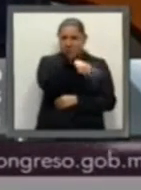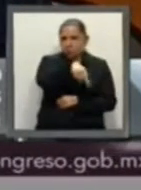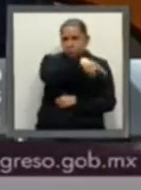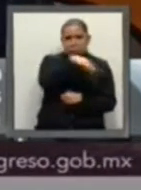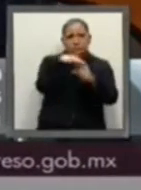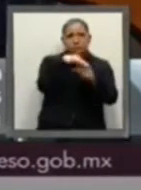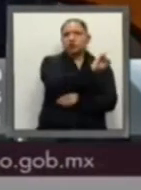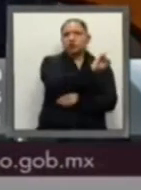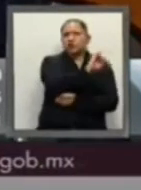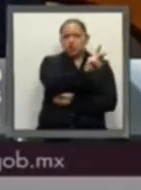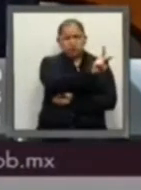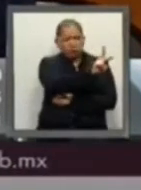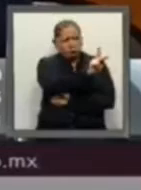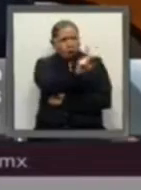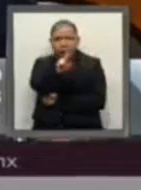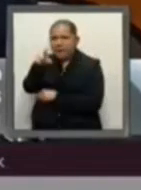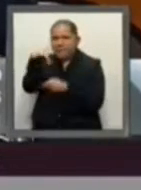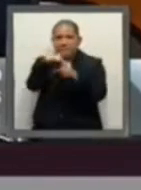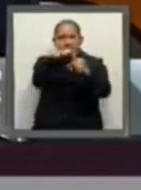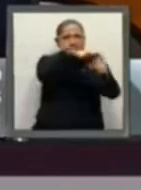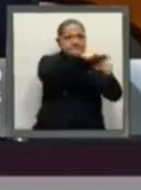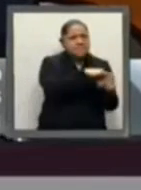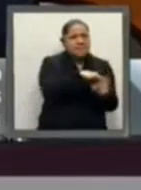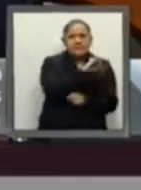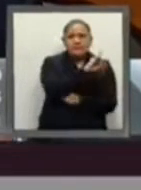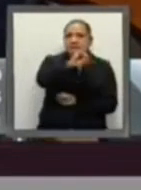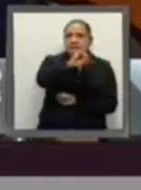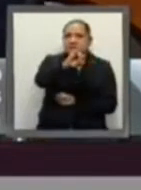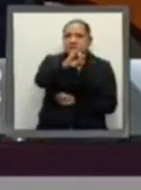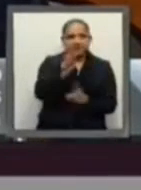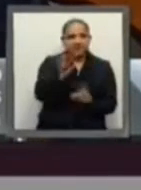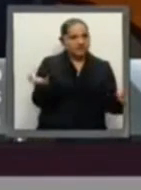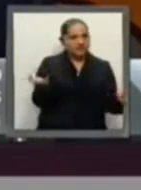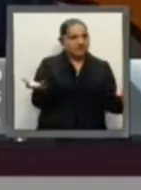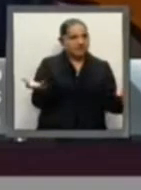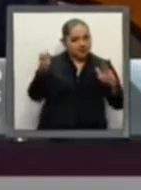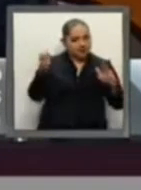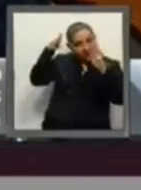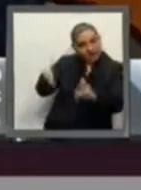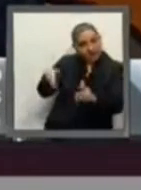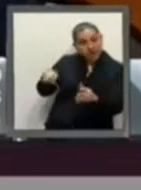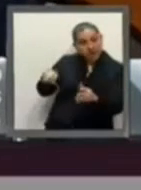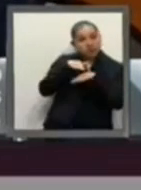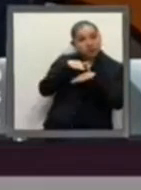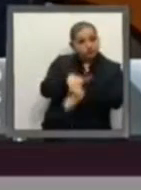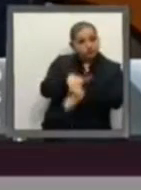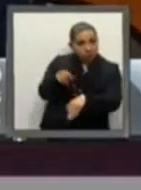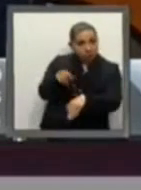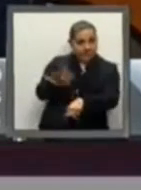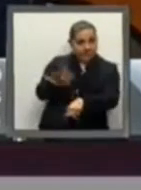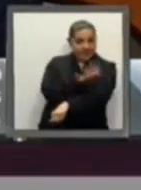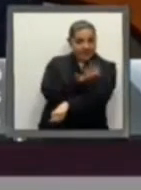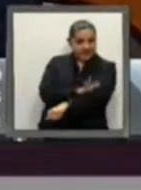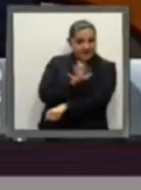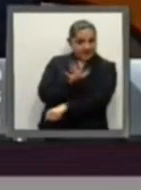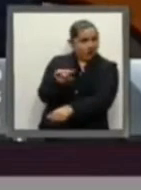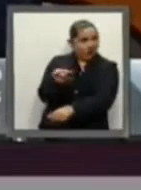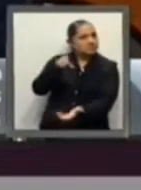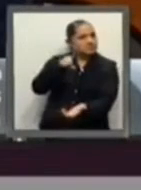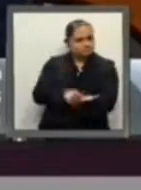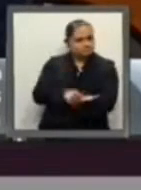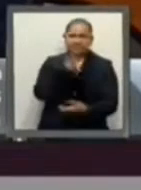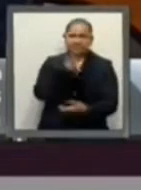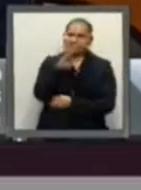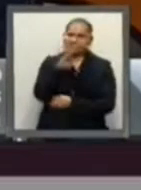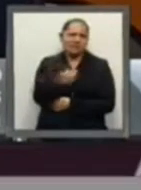unánime lo otro sí es la reforma energética y es el fracaso de la reforma energética y son las mentiras